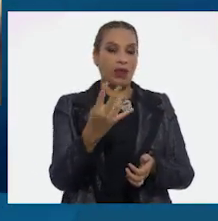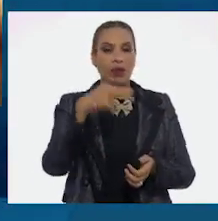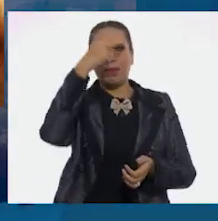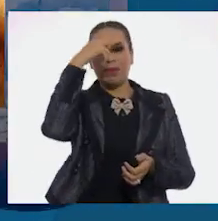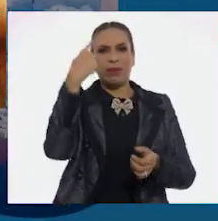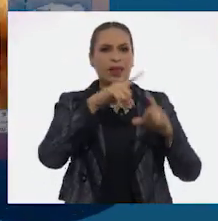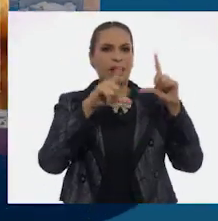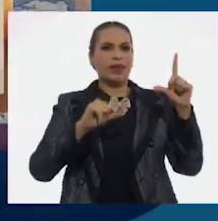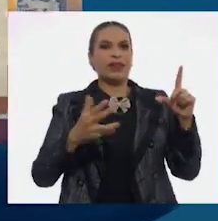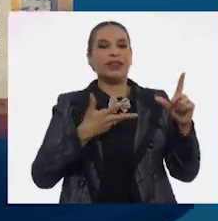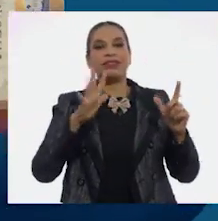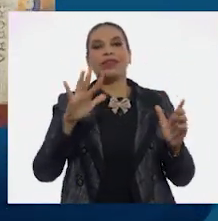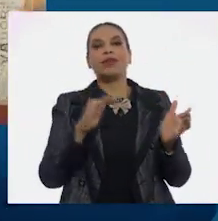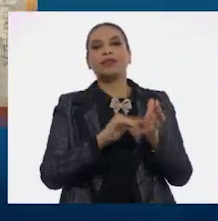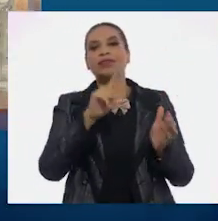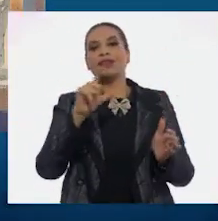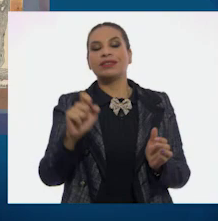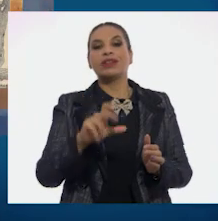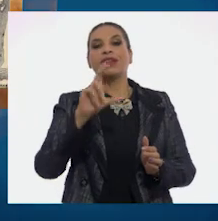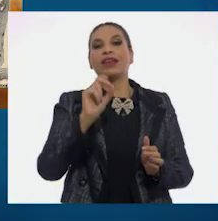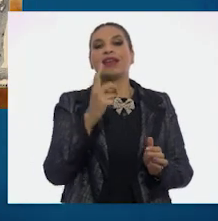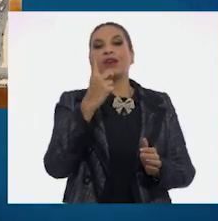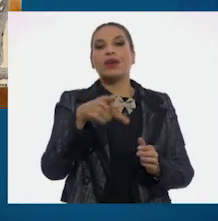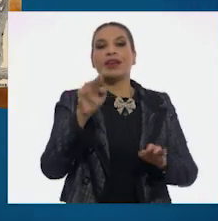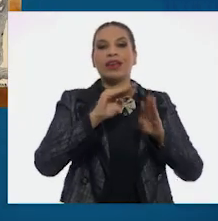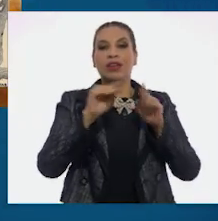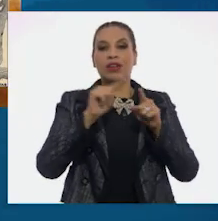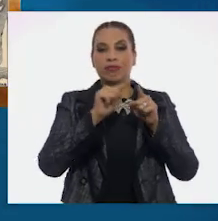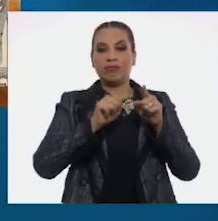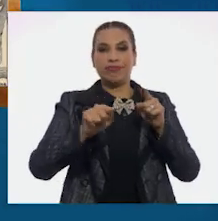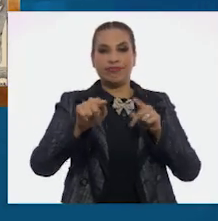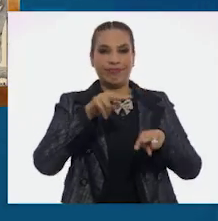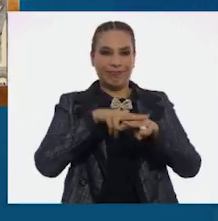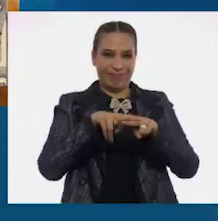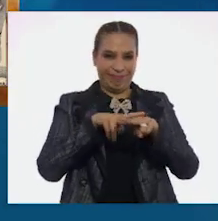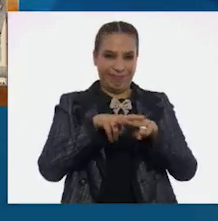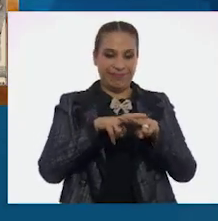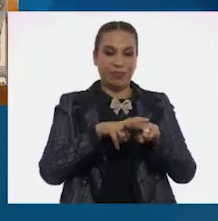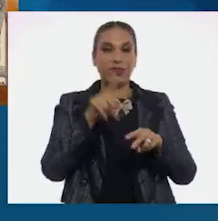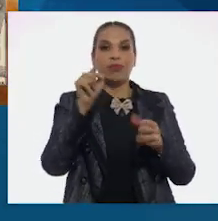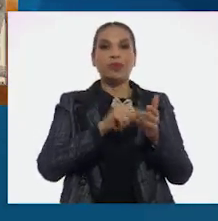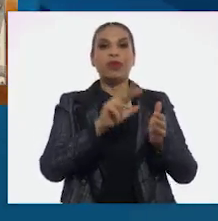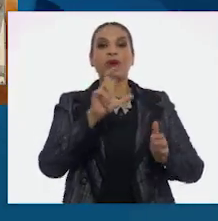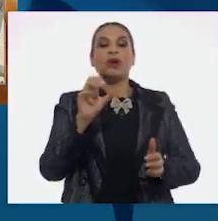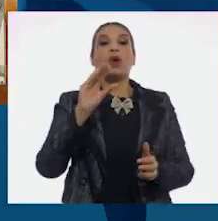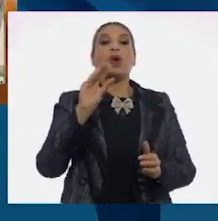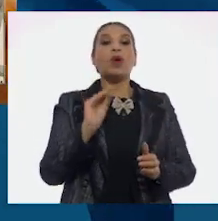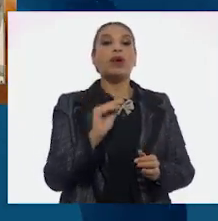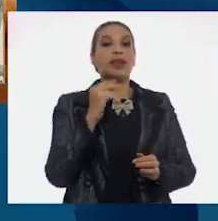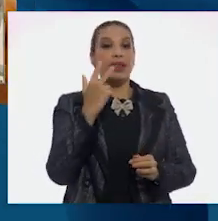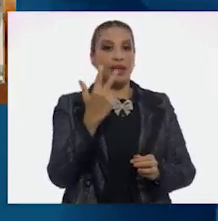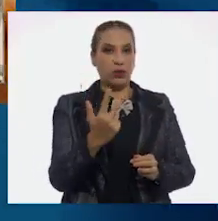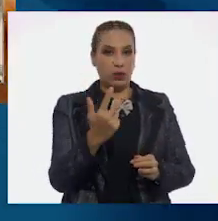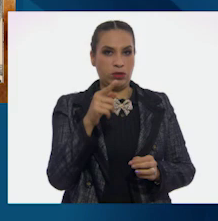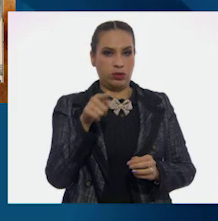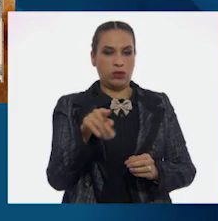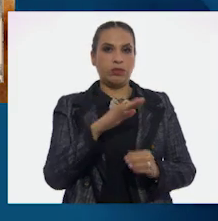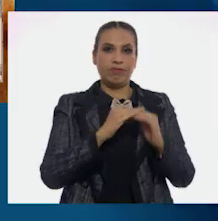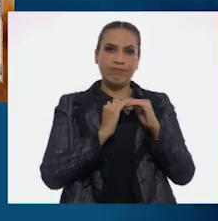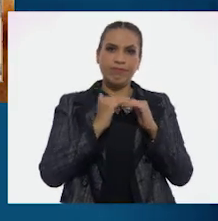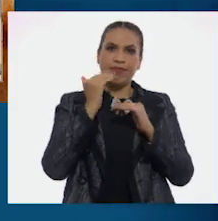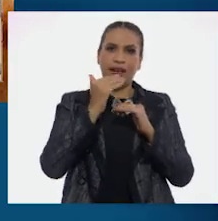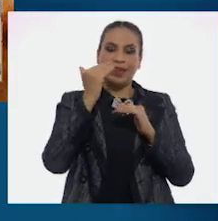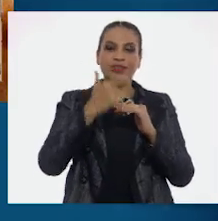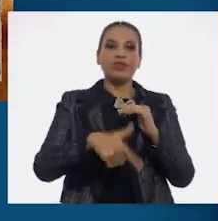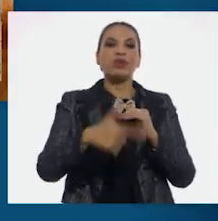México tenía 5,731 kilómetros de vías férreas. Para 1898, estas habían aumentado